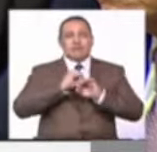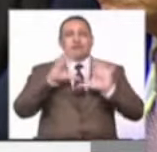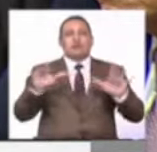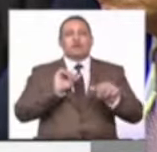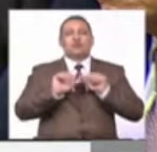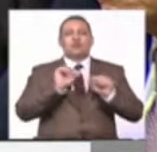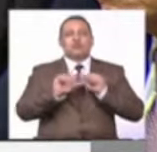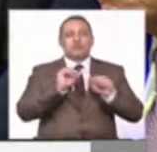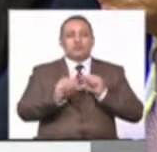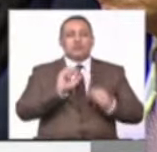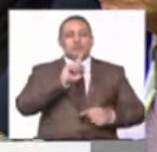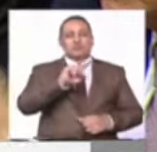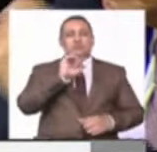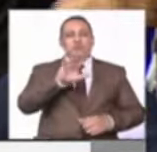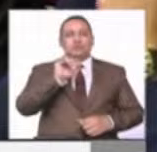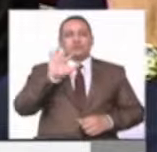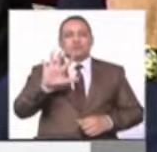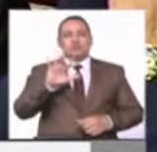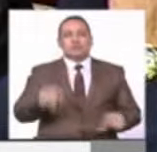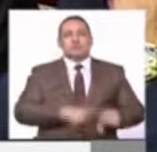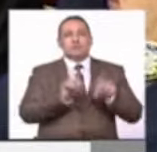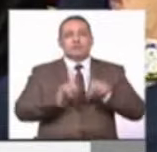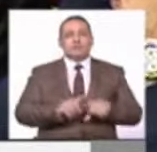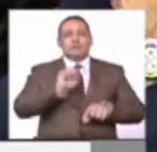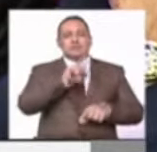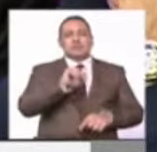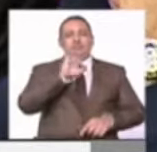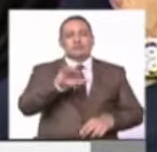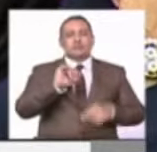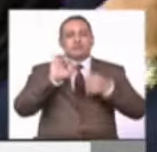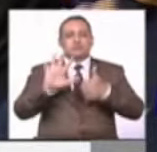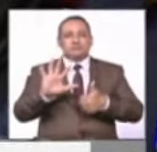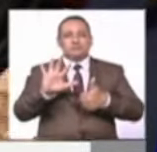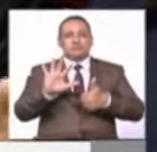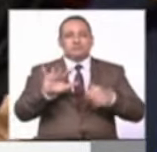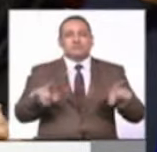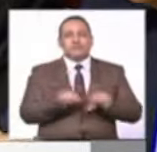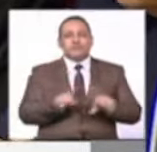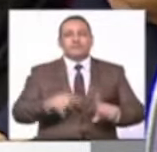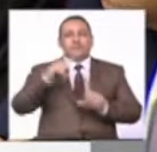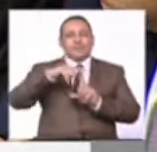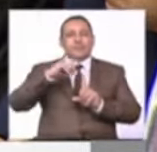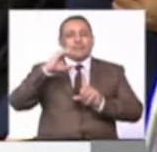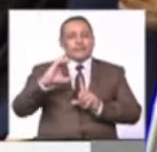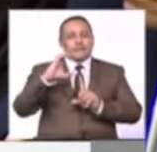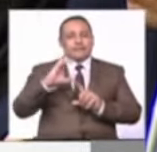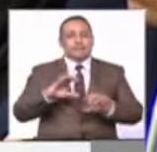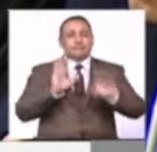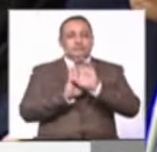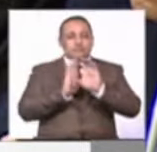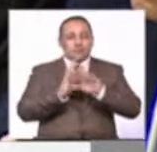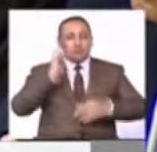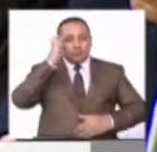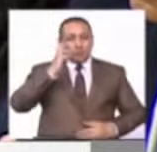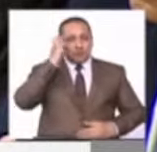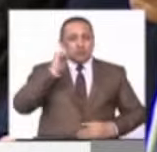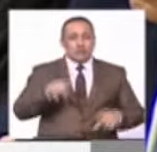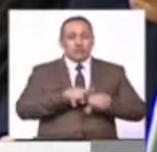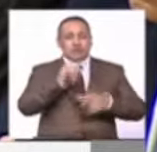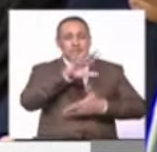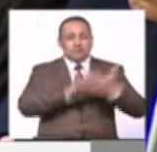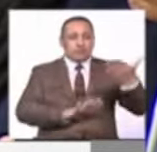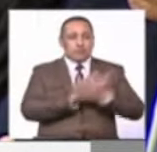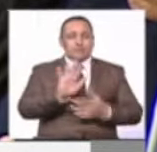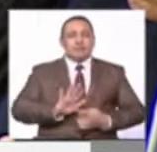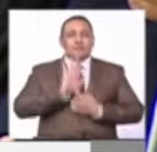artículos 155 y 156 de la Constitución y un informe técnico que